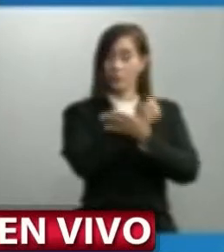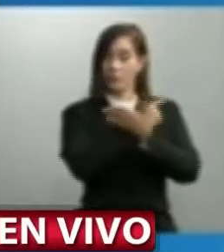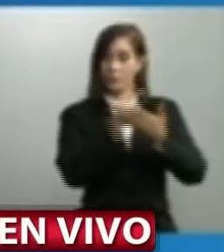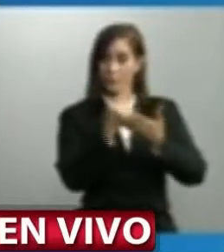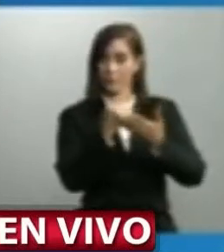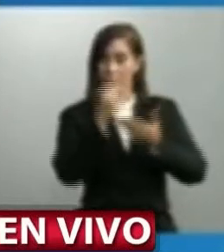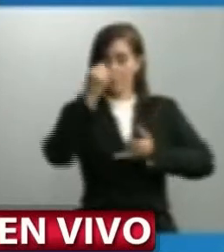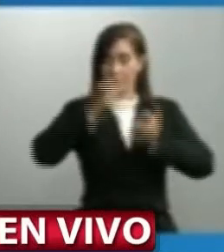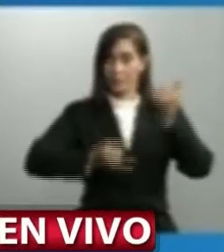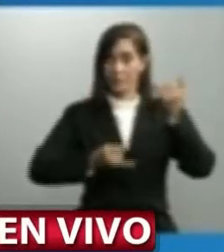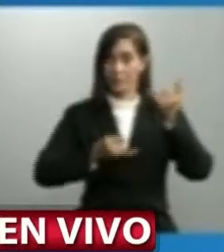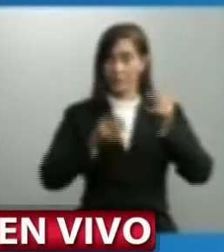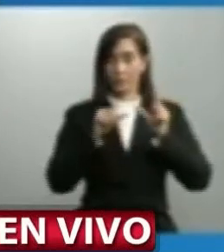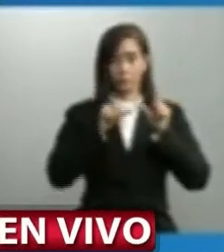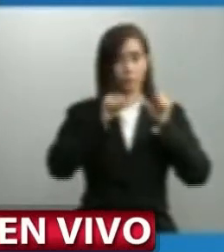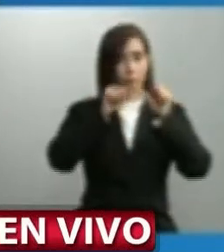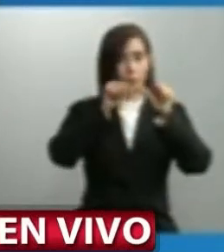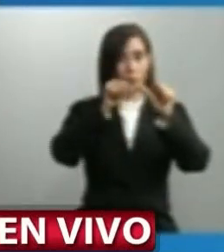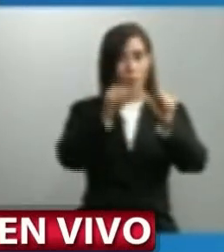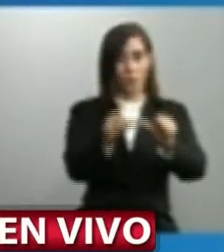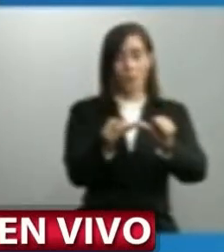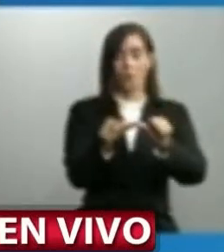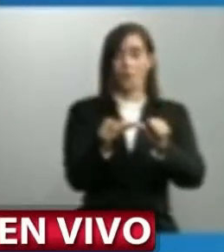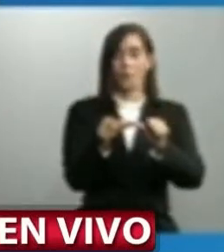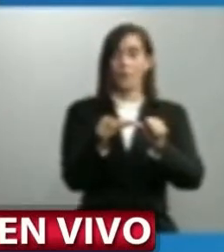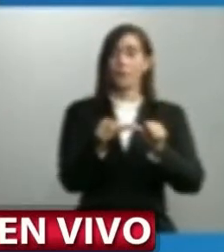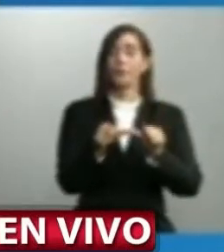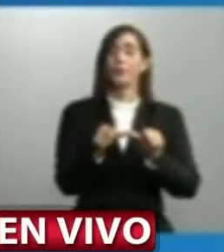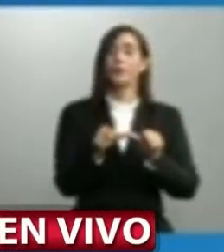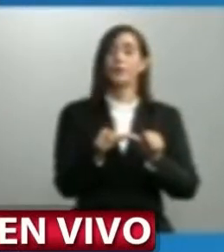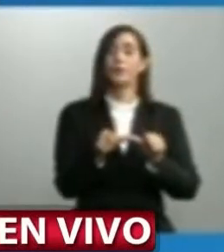semanas, que continúa su